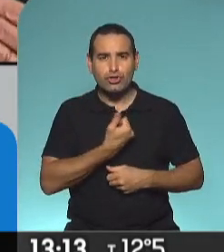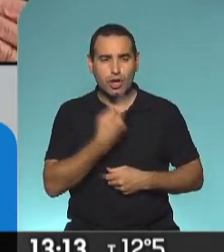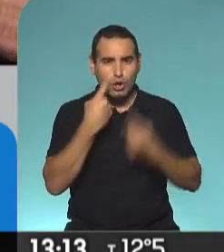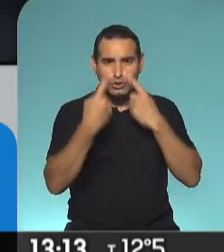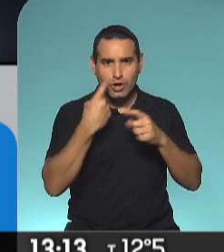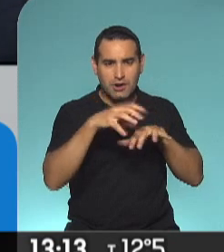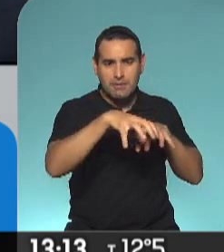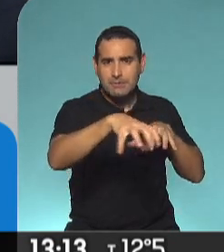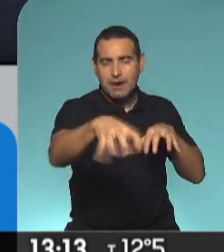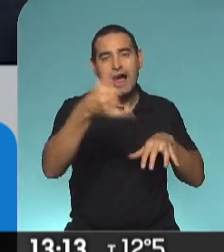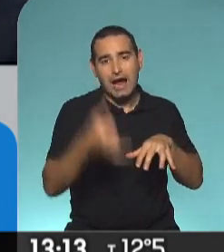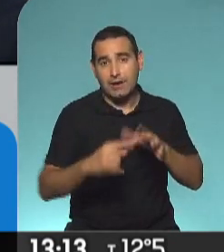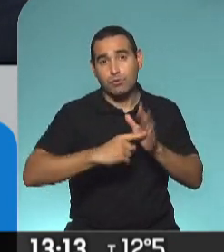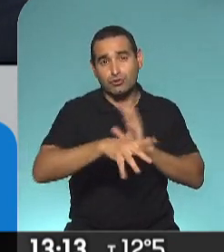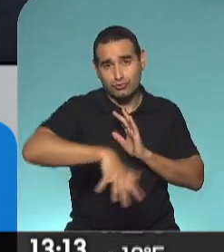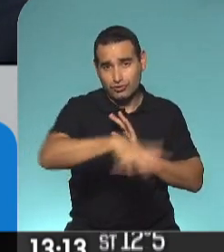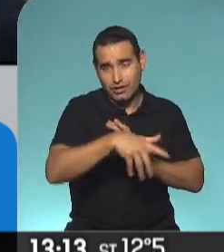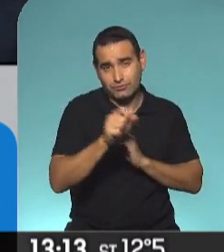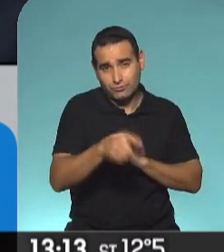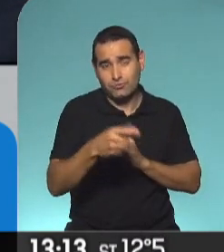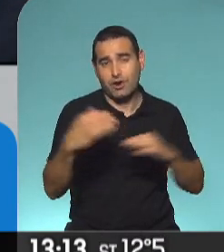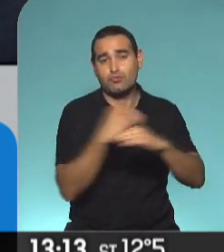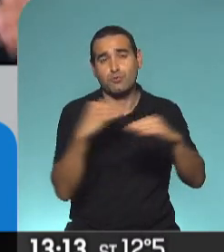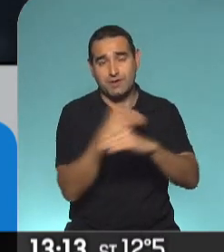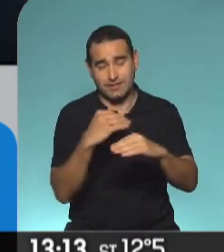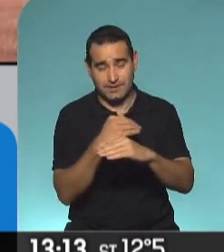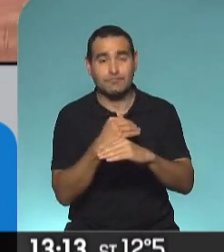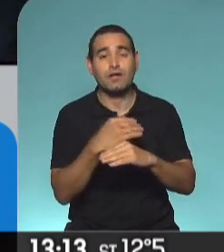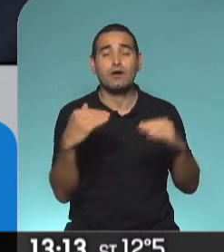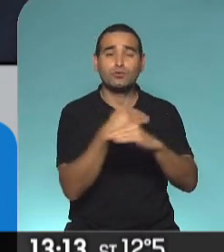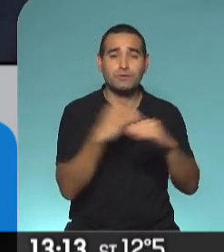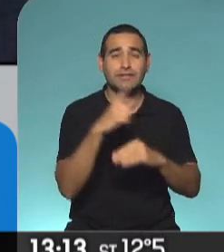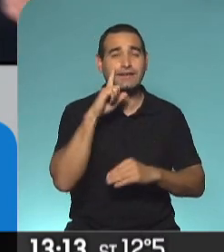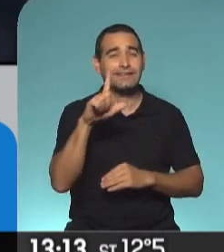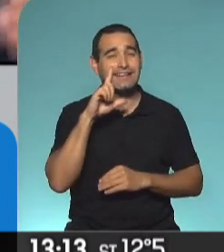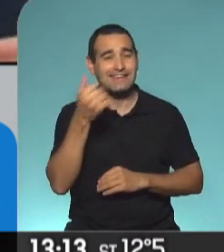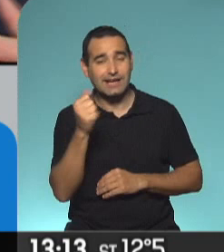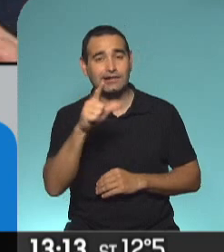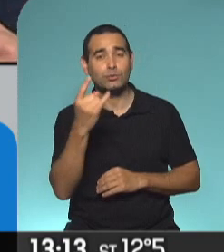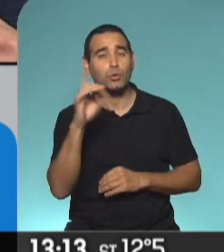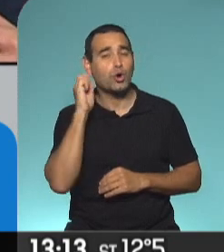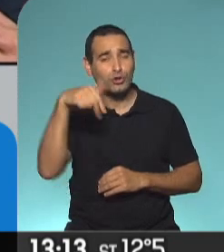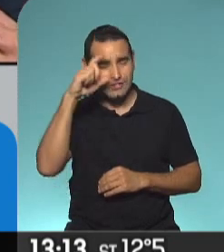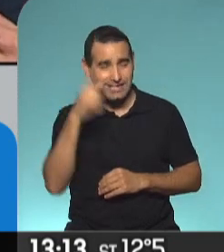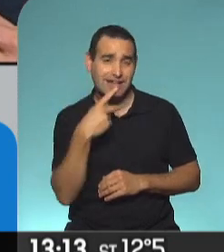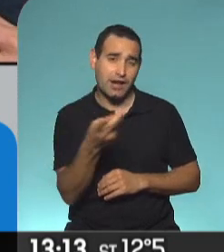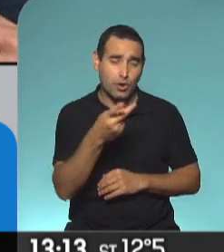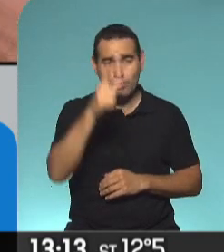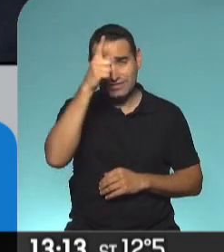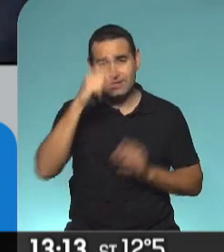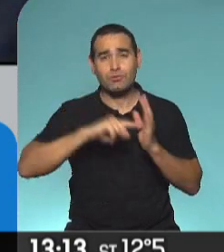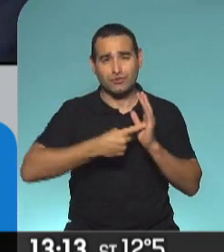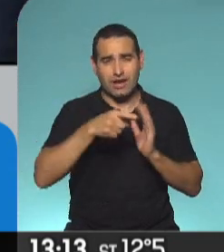supuesto que la ciudad gonzález tiene control dentro de la ciudad en las autopistas urbanas por ejemplo en la autopista illia o en lugones es la policía de la ciudad quien